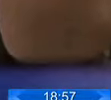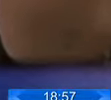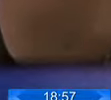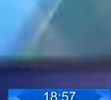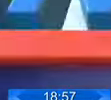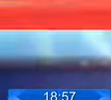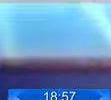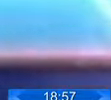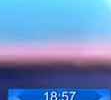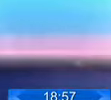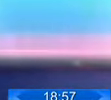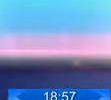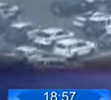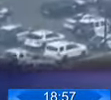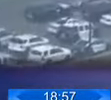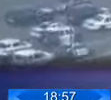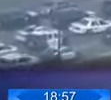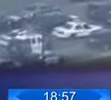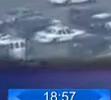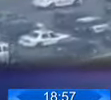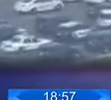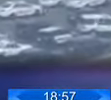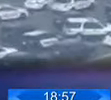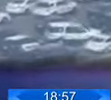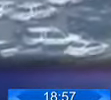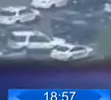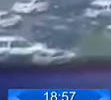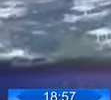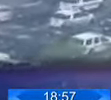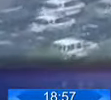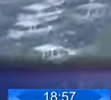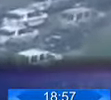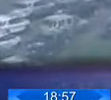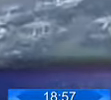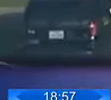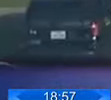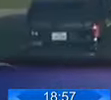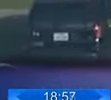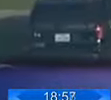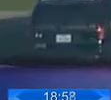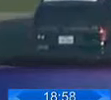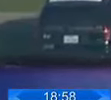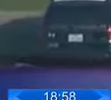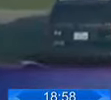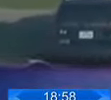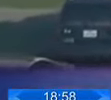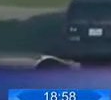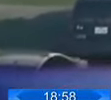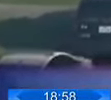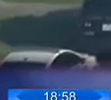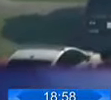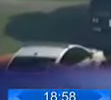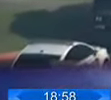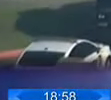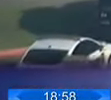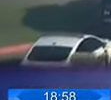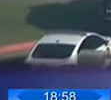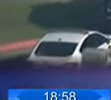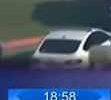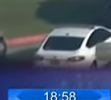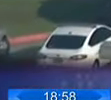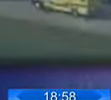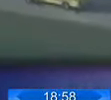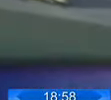2012. En lo internacional, un alumno asesinó a tiros a 9 compañeros y un